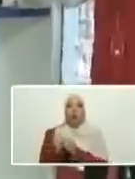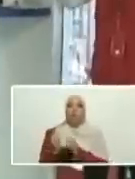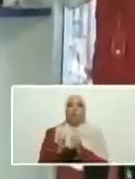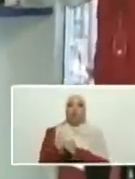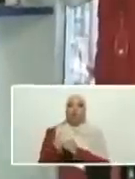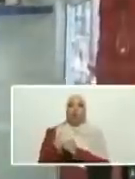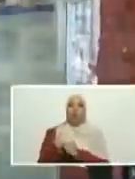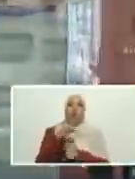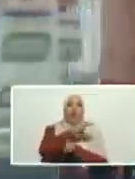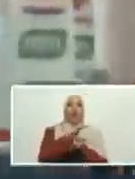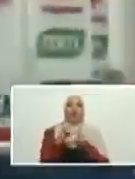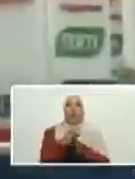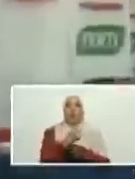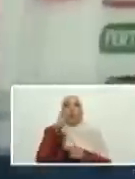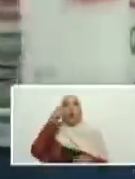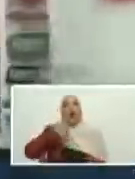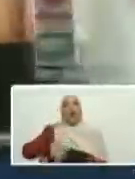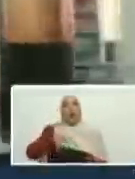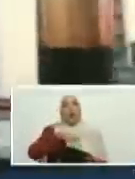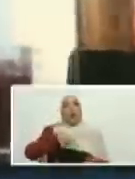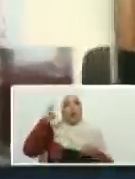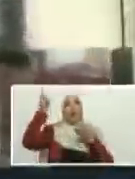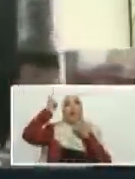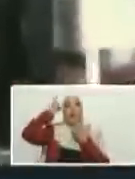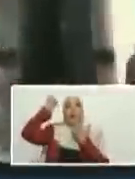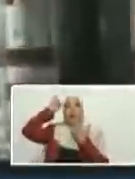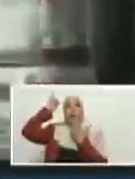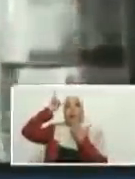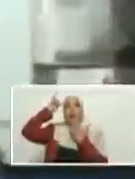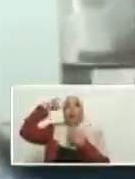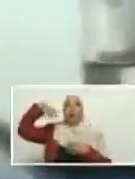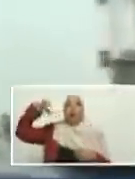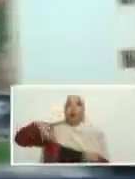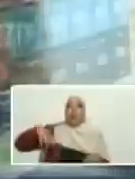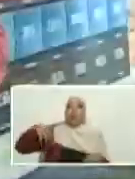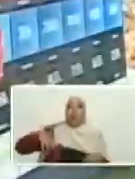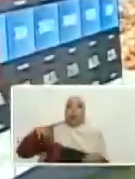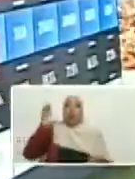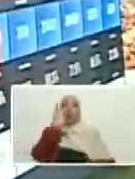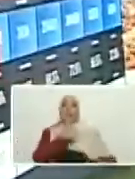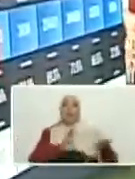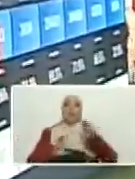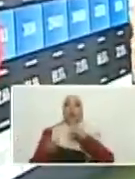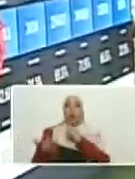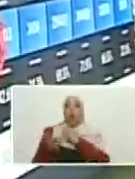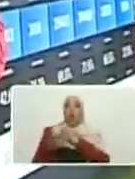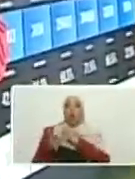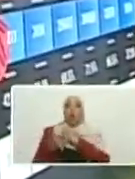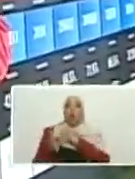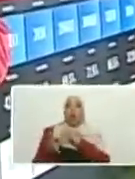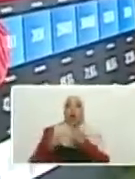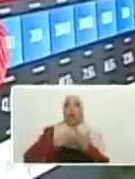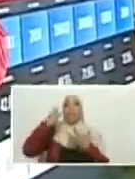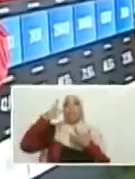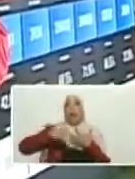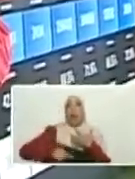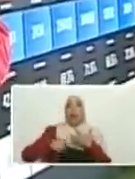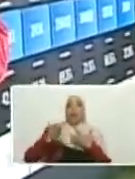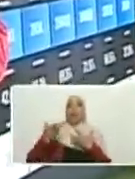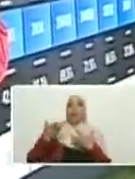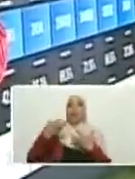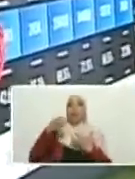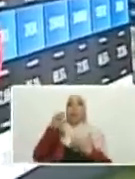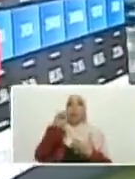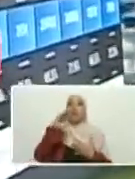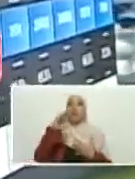la cultura, de los pueblos indígenas, el stand de ciencia y tecnología, el stand del Plan Z. Plan